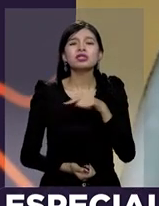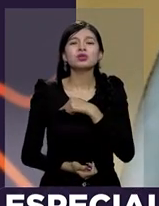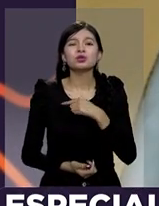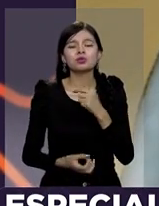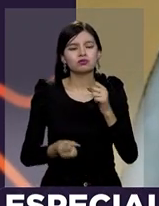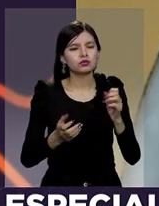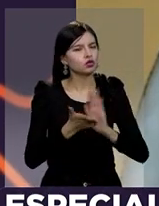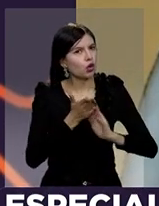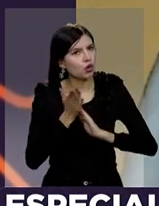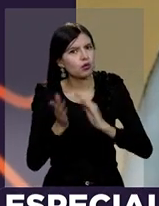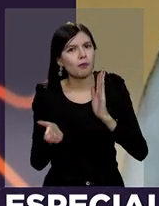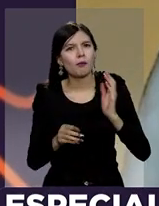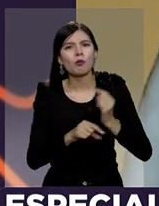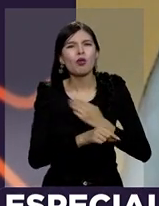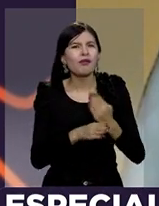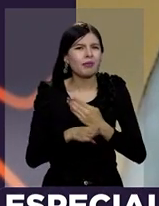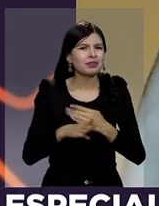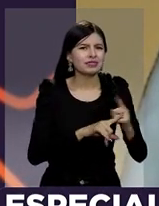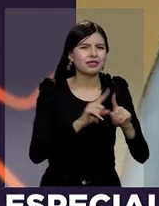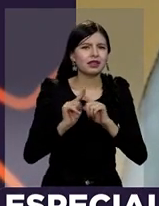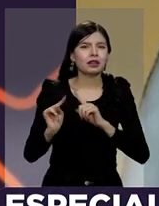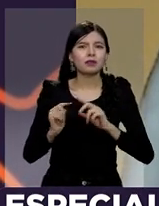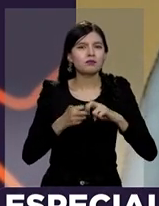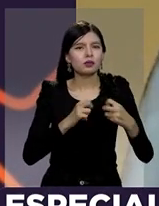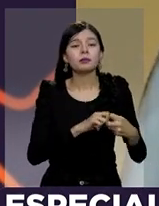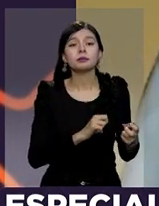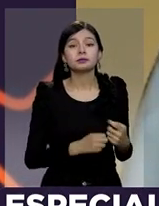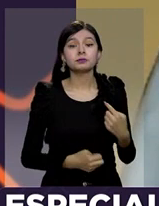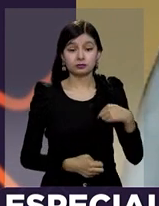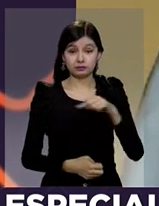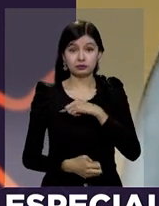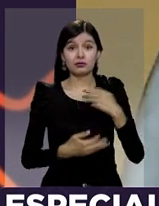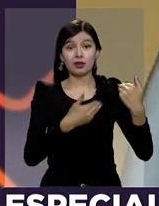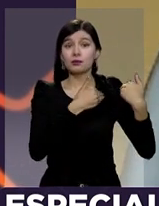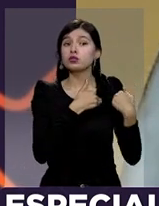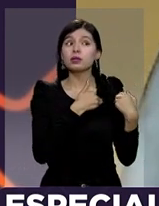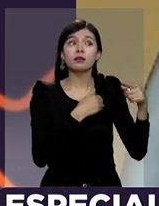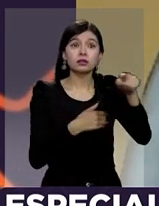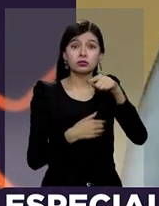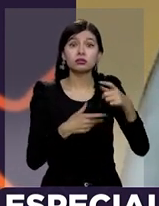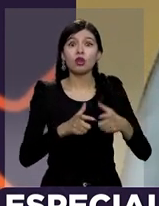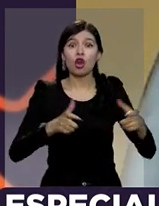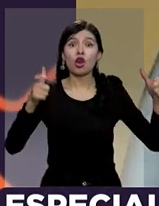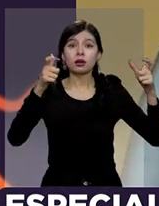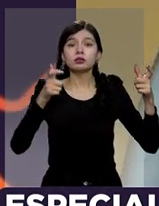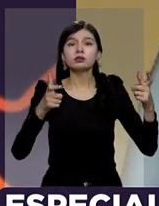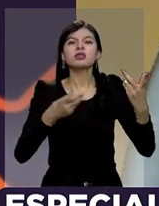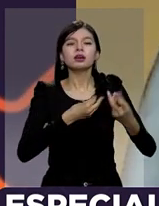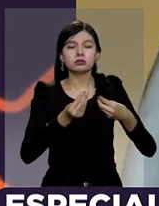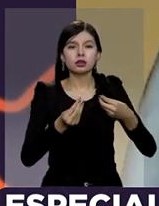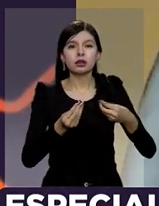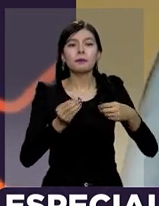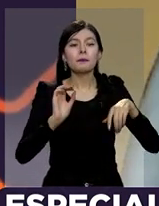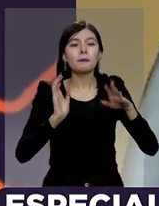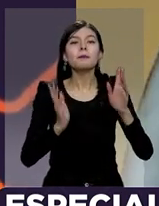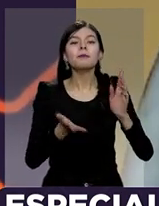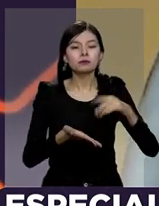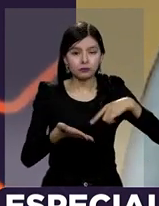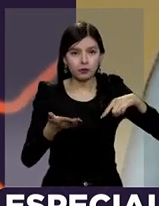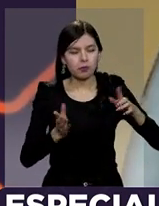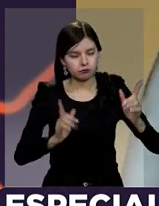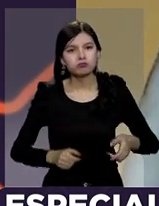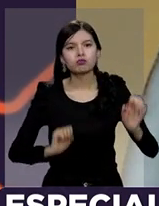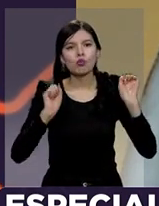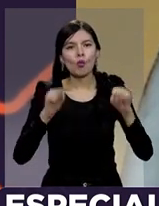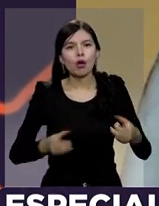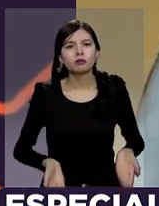estos problemas. Por eso lo más responsable por parte de los congresistas es que avalen la presentación, el